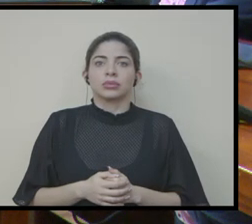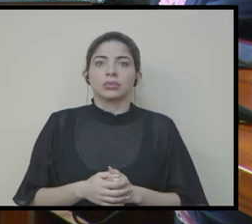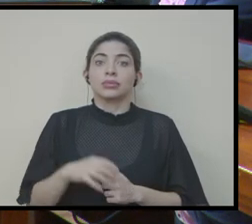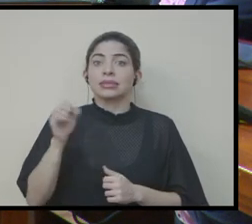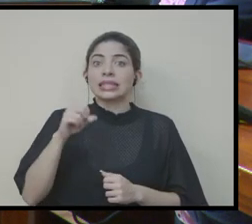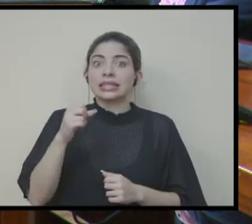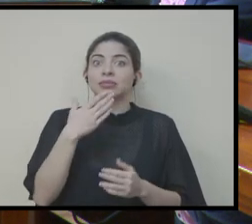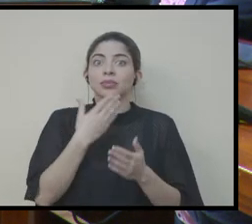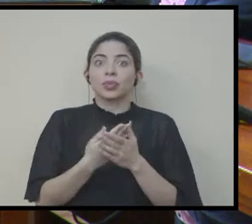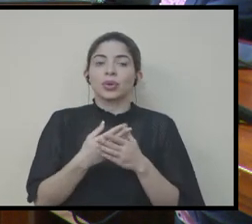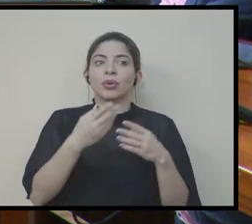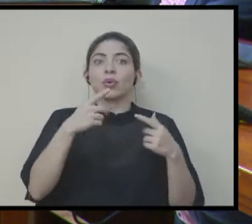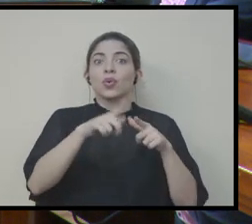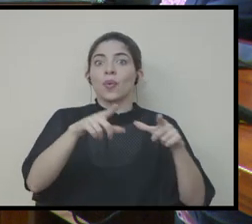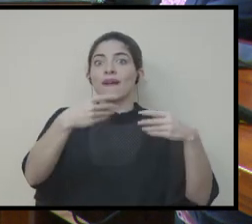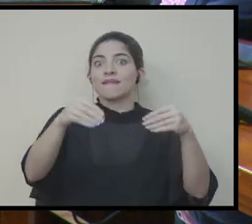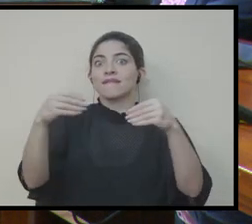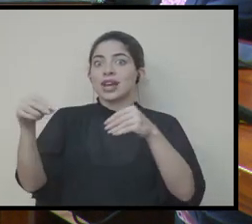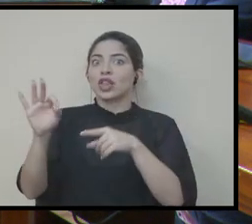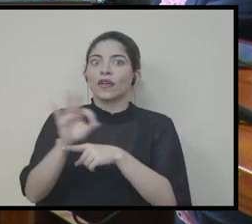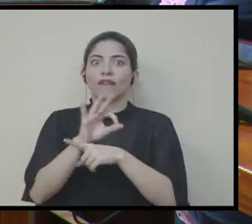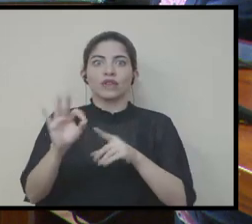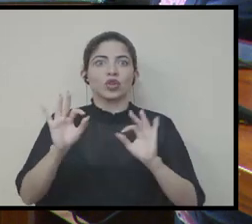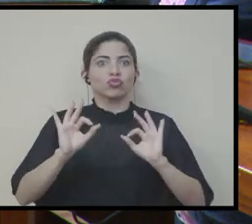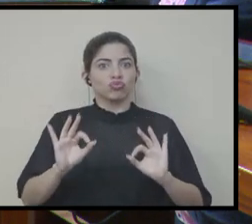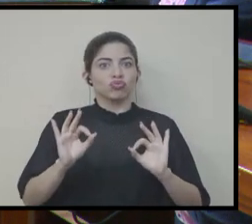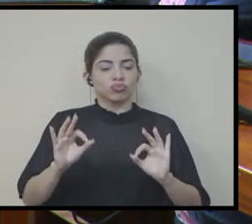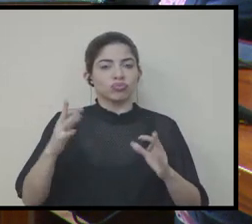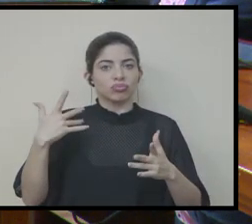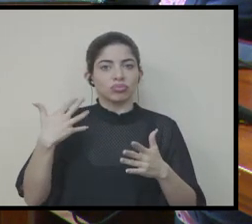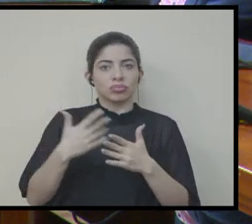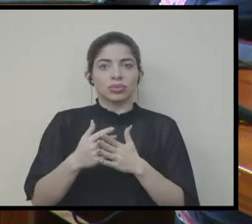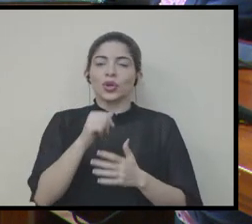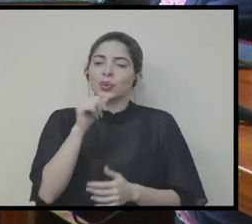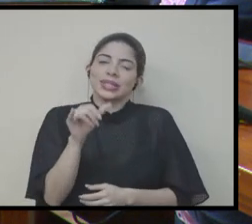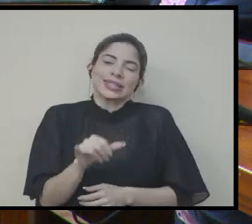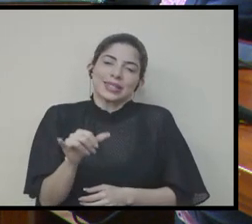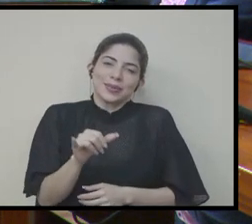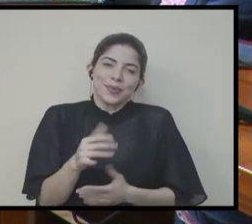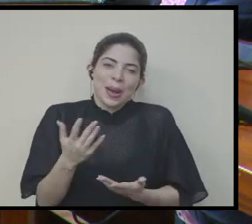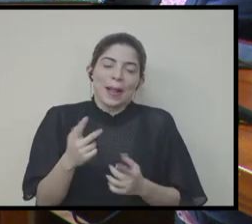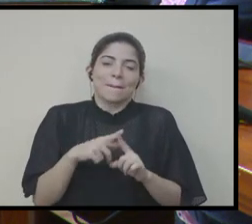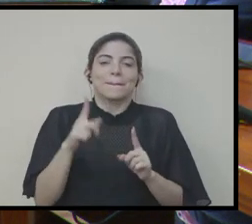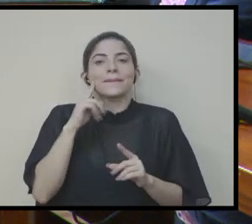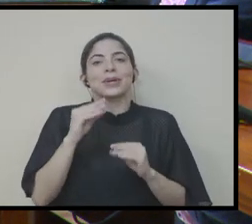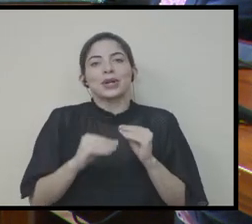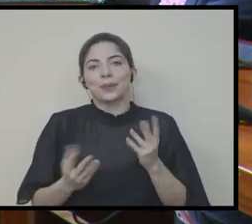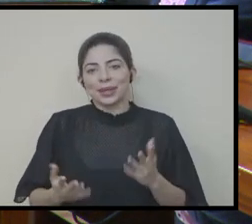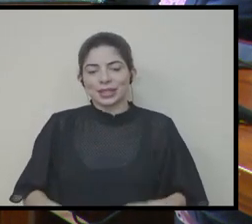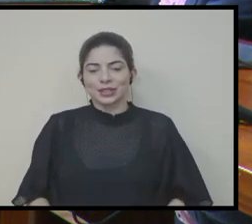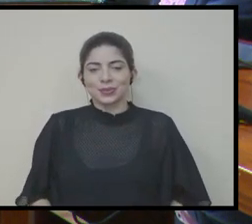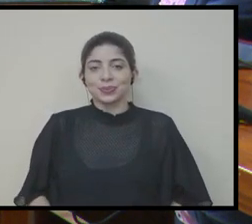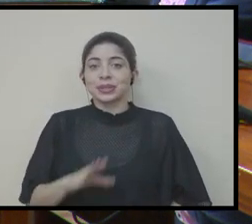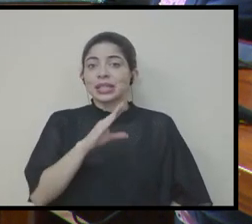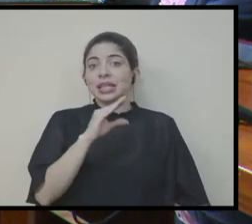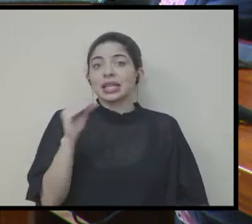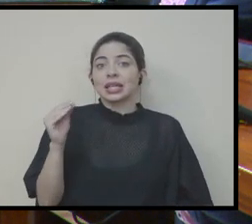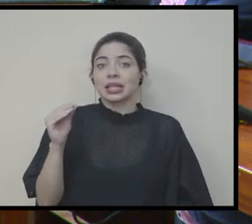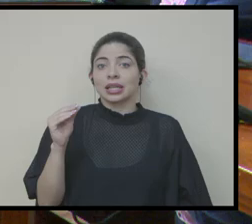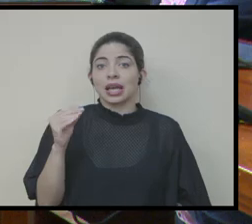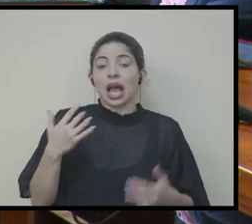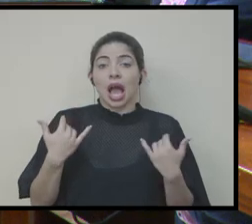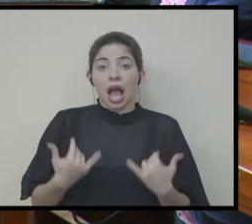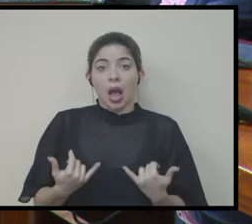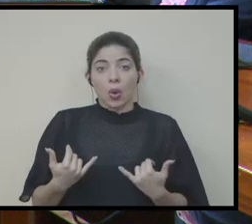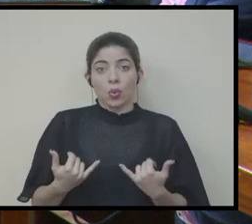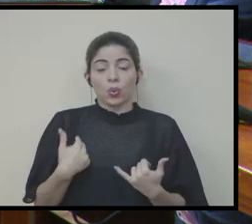Y sí, bueno, los puntos de venta nos han funcionado bastante bien. No es igual, ¿verdad? Pero por lo menos. Y